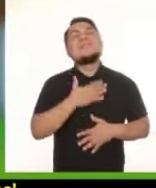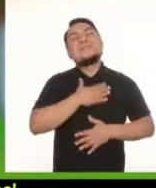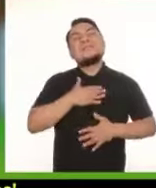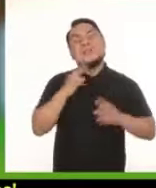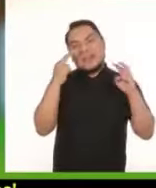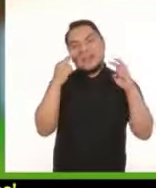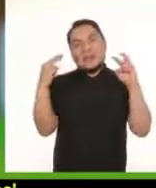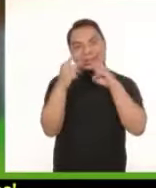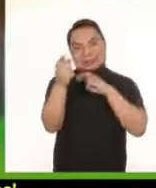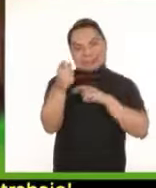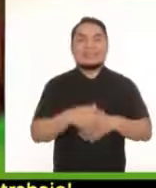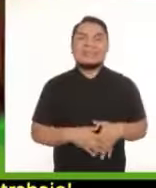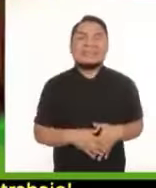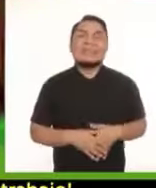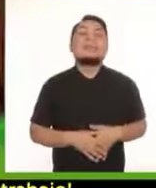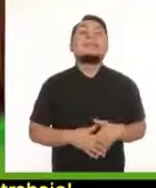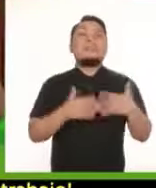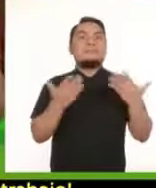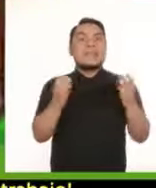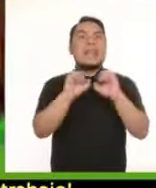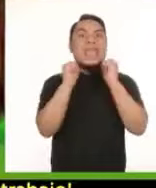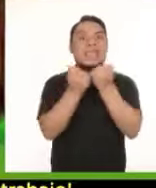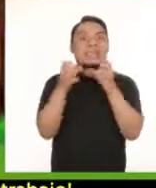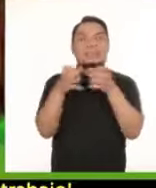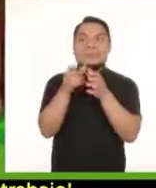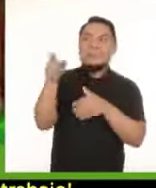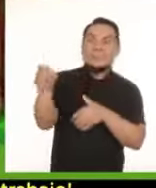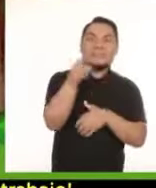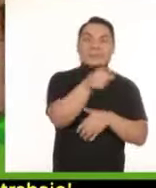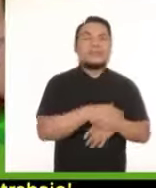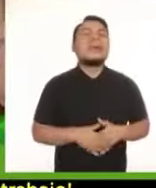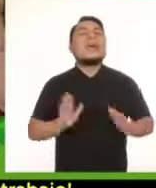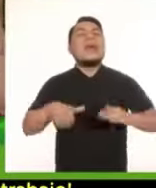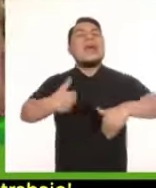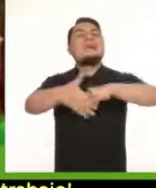gusto conocerlos! Equipos,